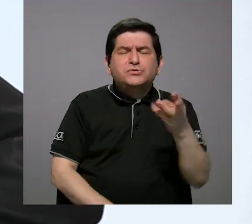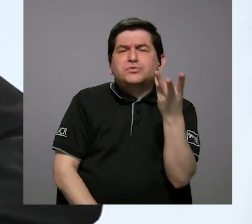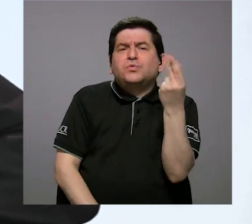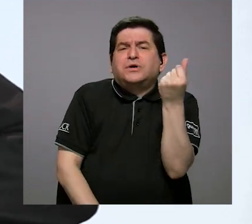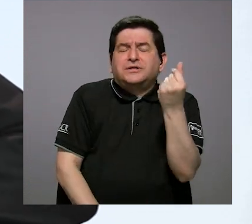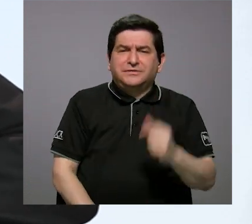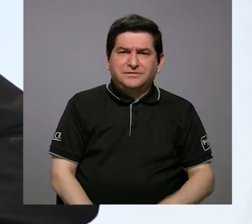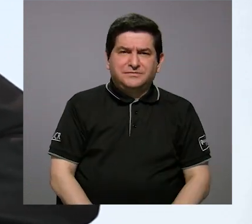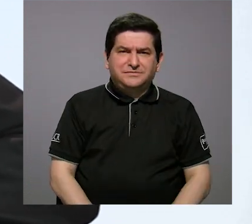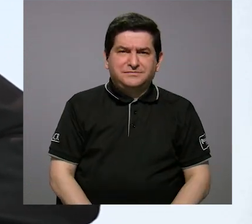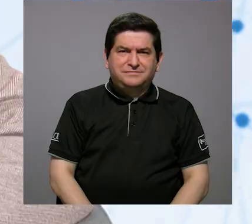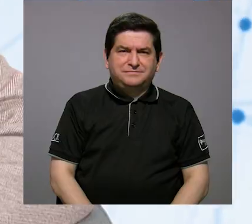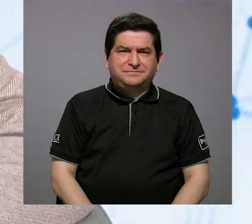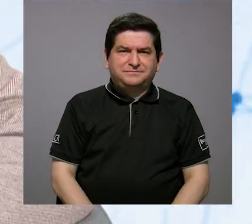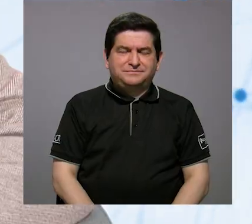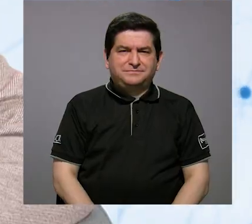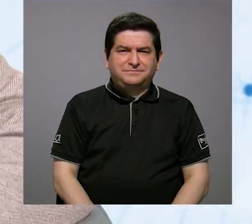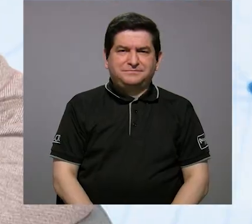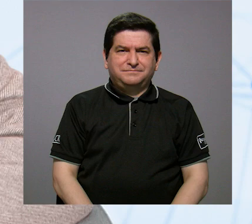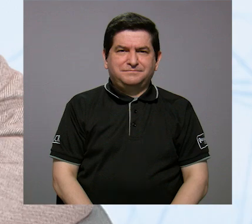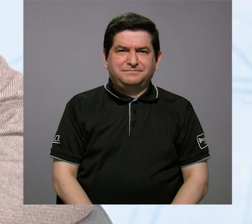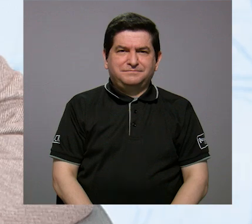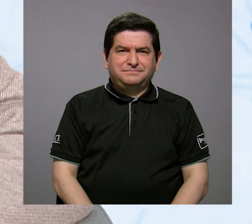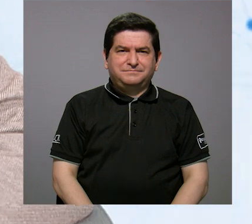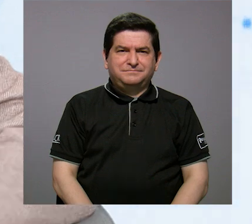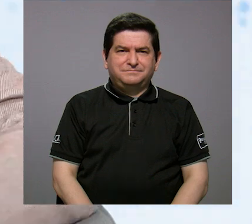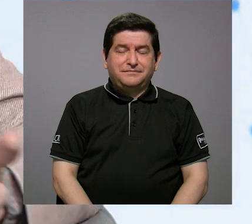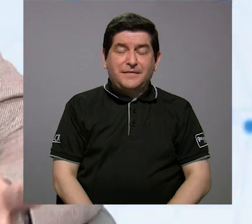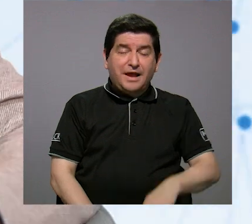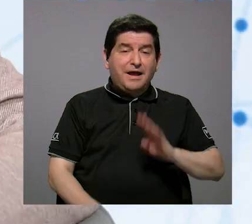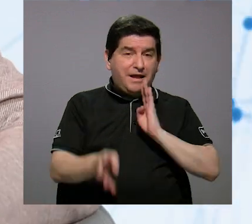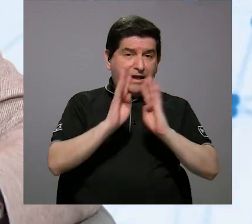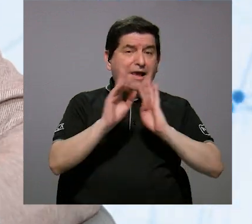Rica. Bueno, muy bien, sí, claro, por supuesto. Entonces, digamos,